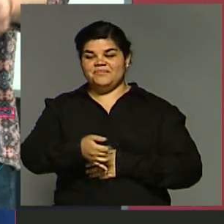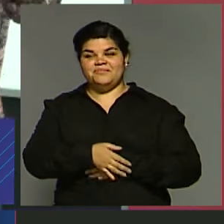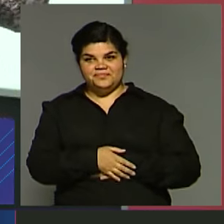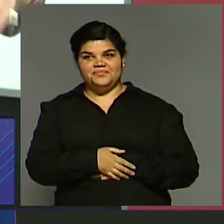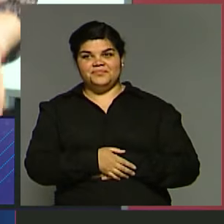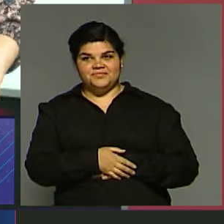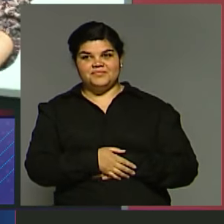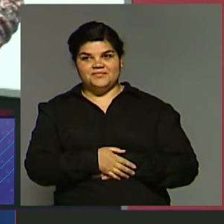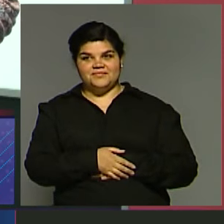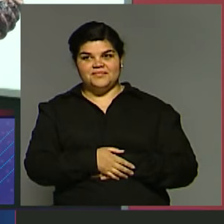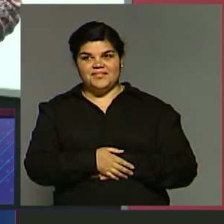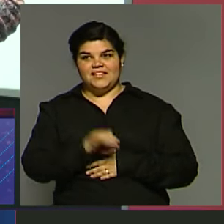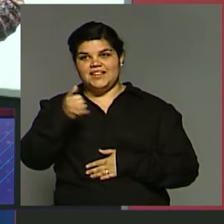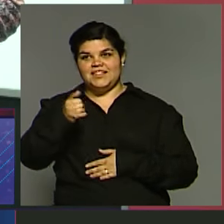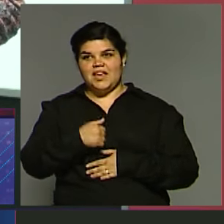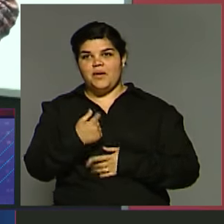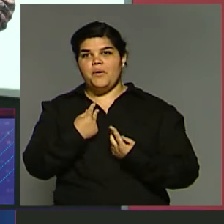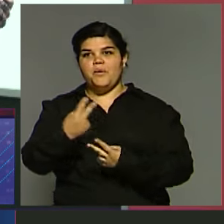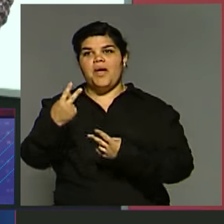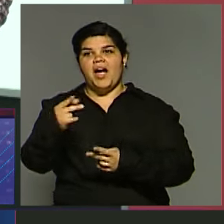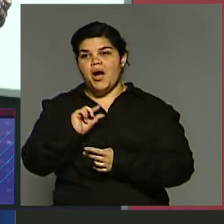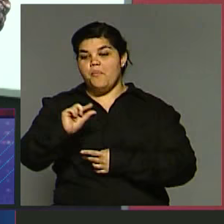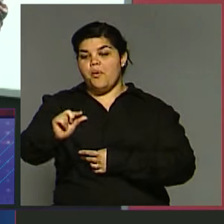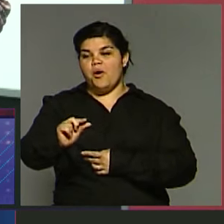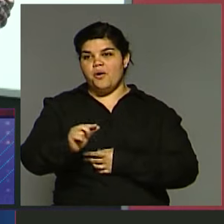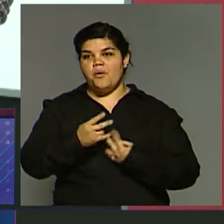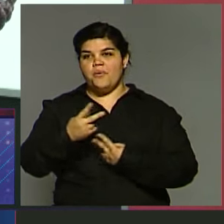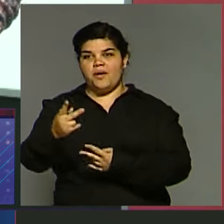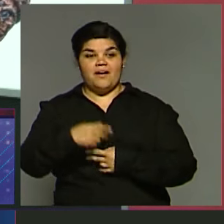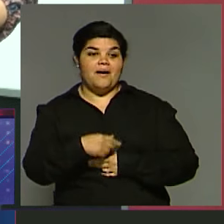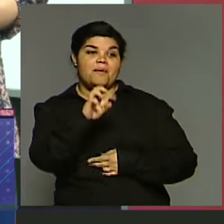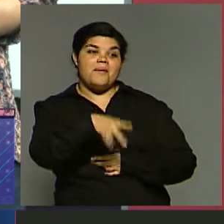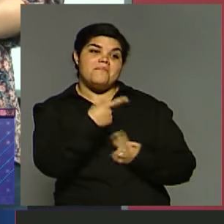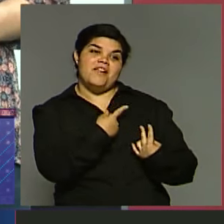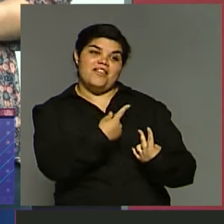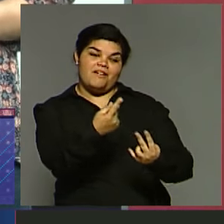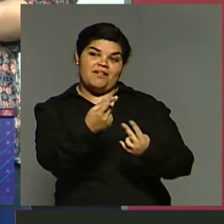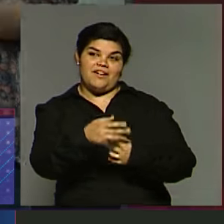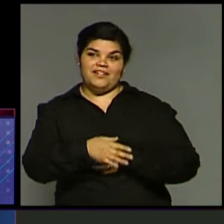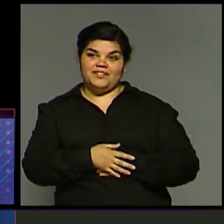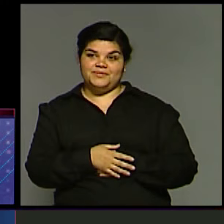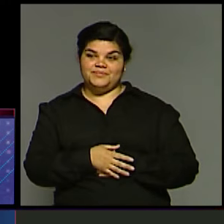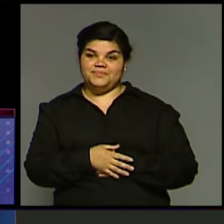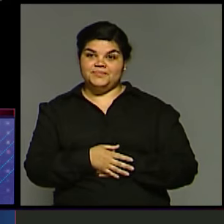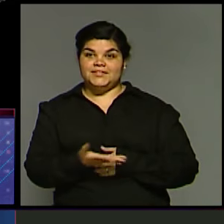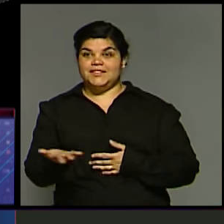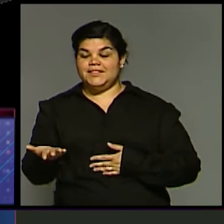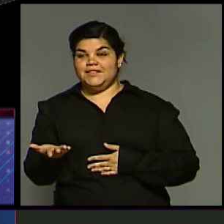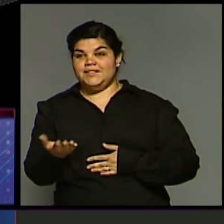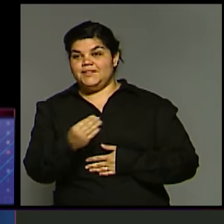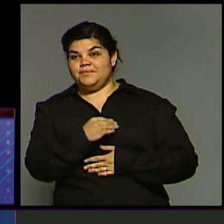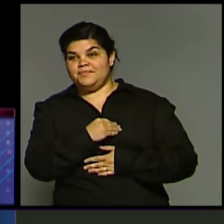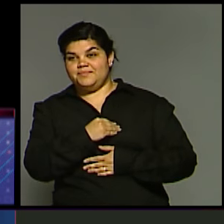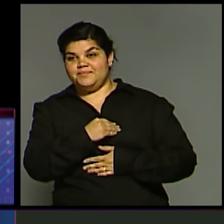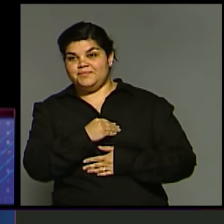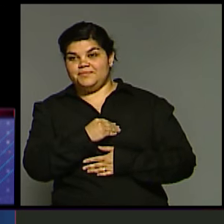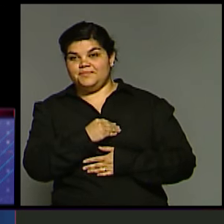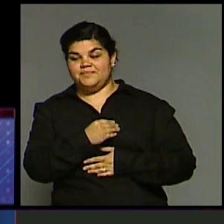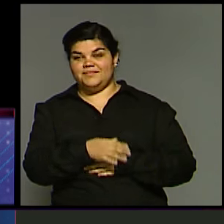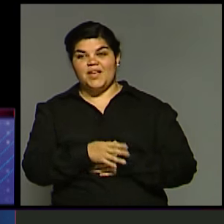directo. Es que vamos a viajar pronto, por eso queremos claro, saber. Estamos planeando un viaje. Bueno, lamentablemente les digo que hay un